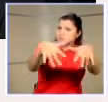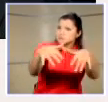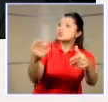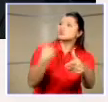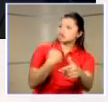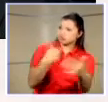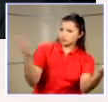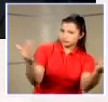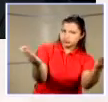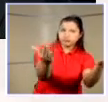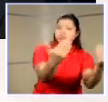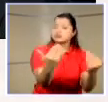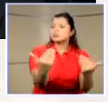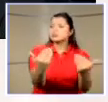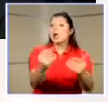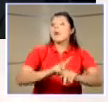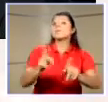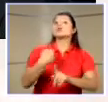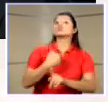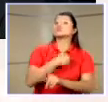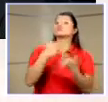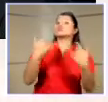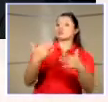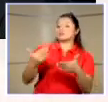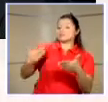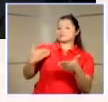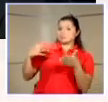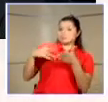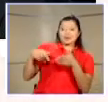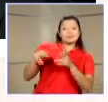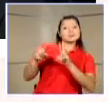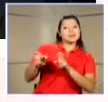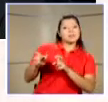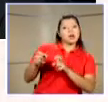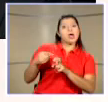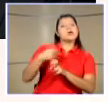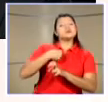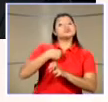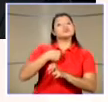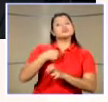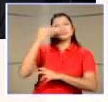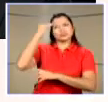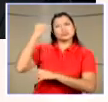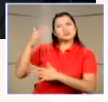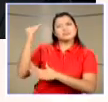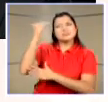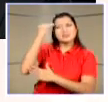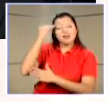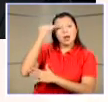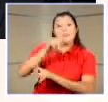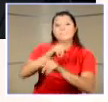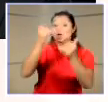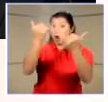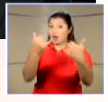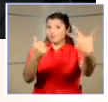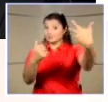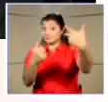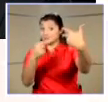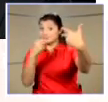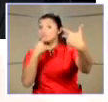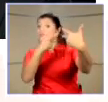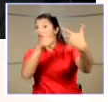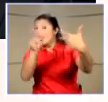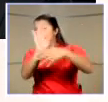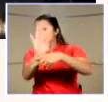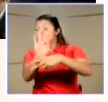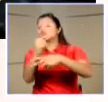Pero nosotros hemos estudiado ese tema, don Luis. Yo aprovecho, yo sé que usted lo conoce, pero ante una cámara de televisión yo le